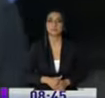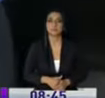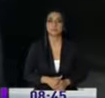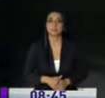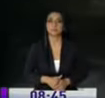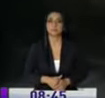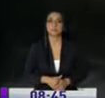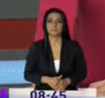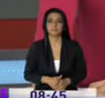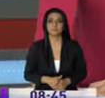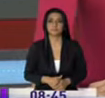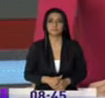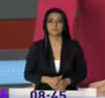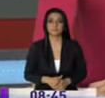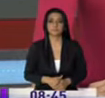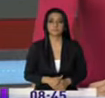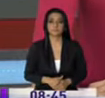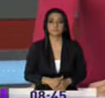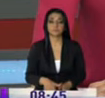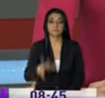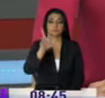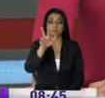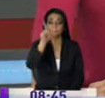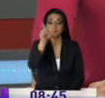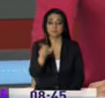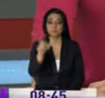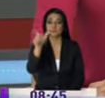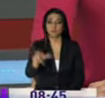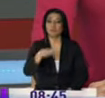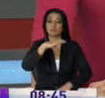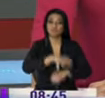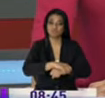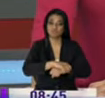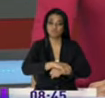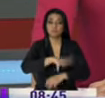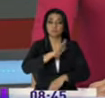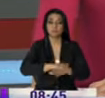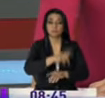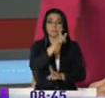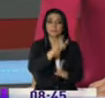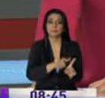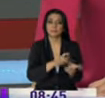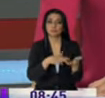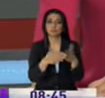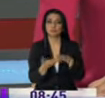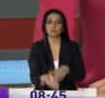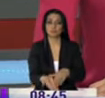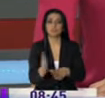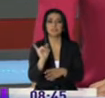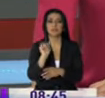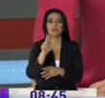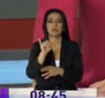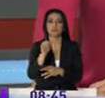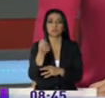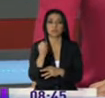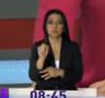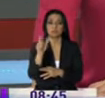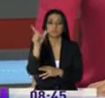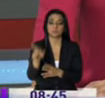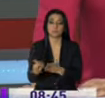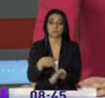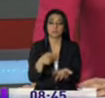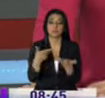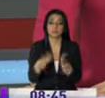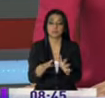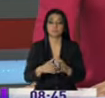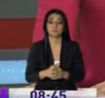Gisela Moreira. Y tres personas fueron detenidas por el crimen de un hombre en la parroquia de Yaruquí bajo la modalidad de sicariato,